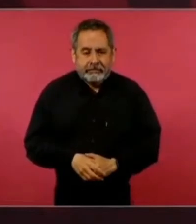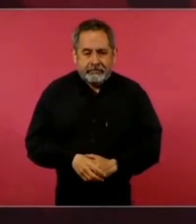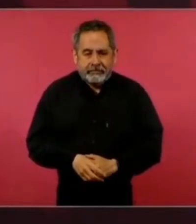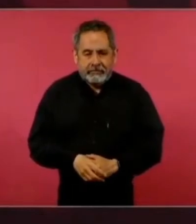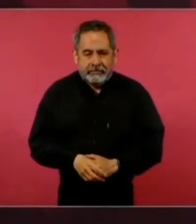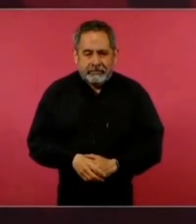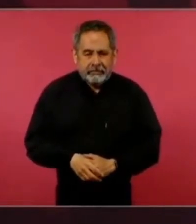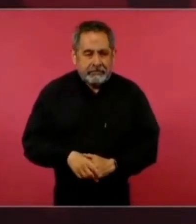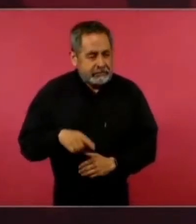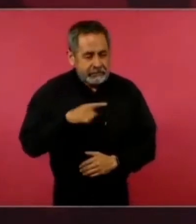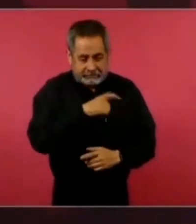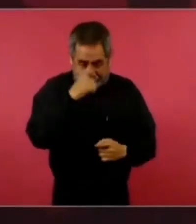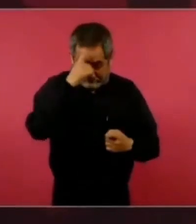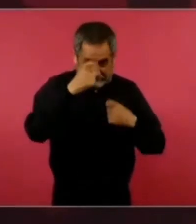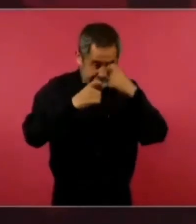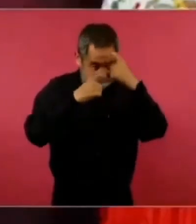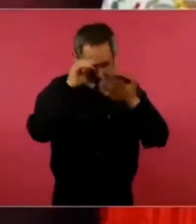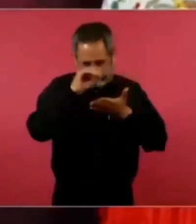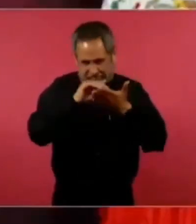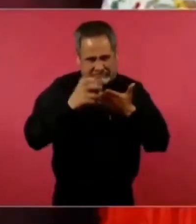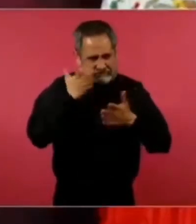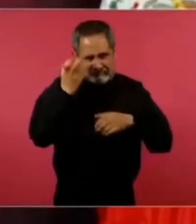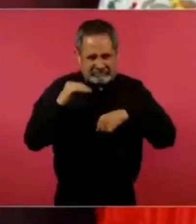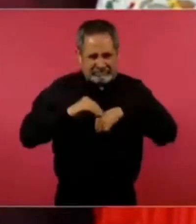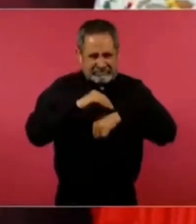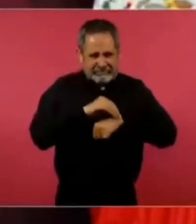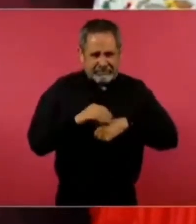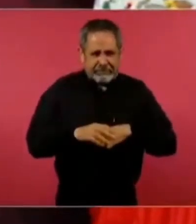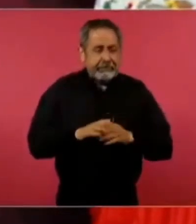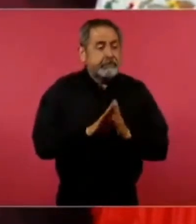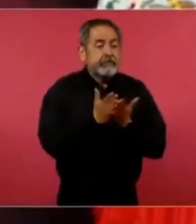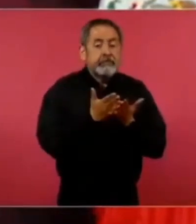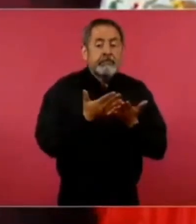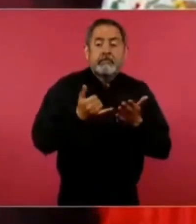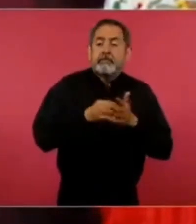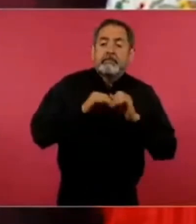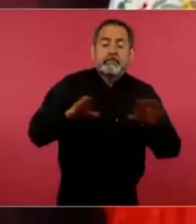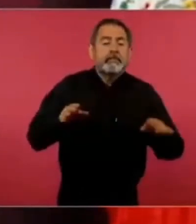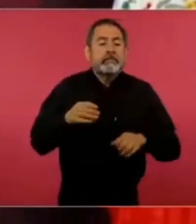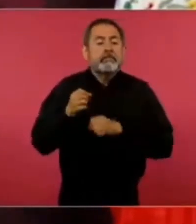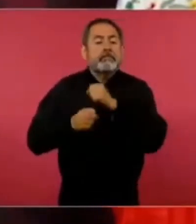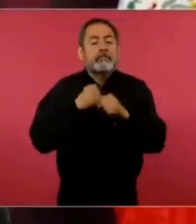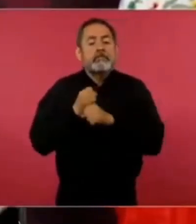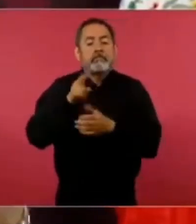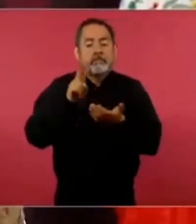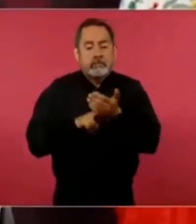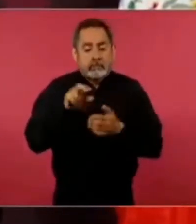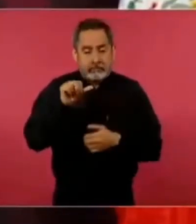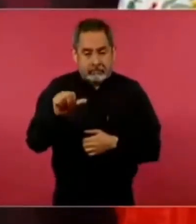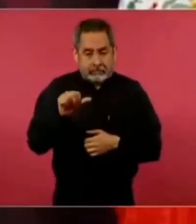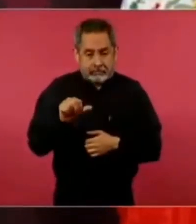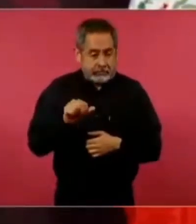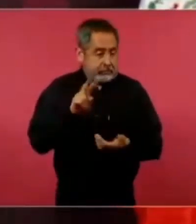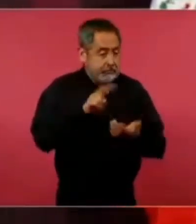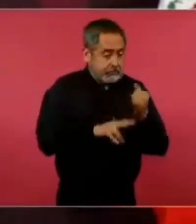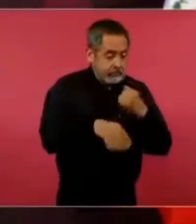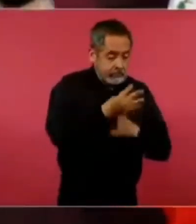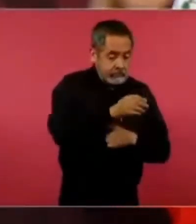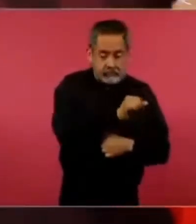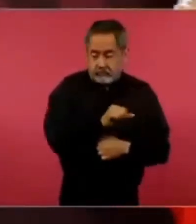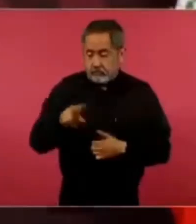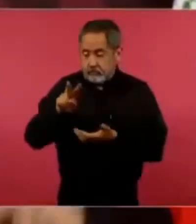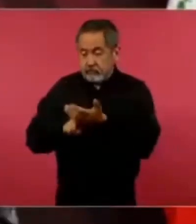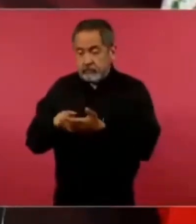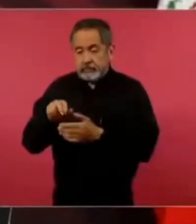Toda una invención, pero a mí me llama la atención de que ese libro lo publica en el 16 Y del 14 al 16 no aparece